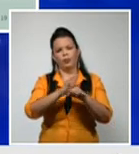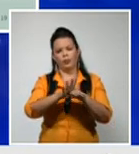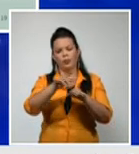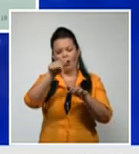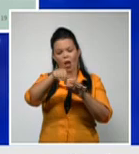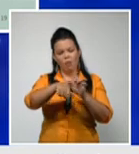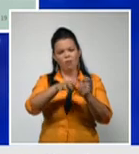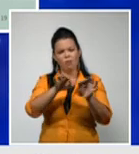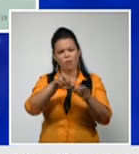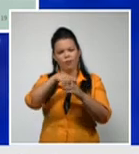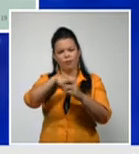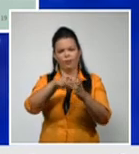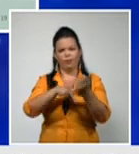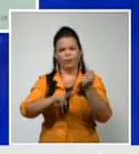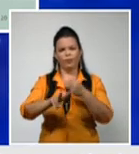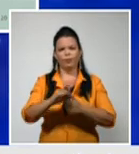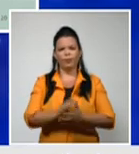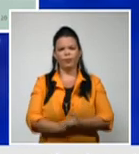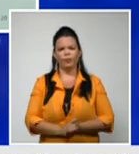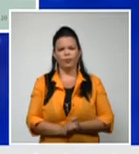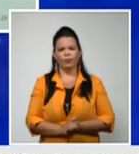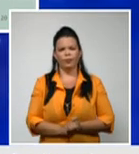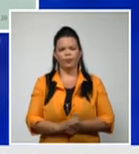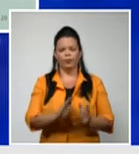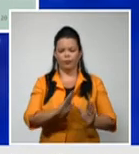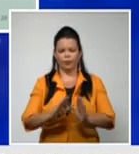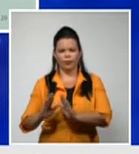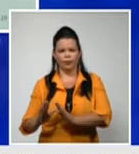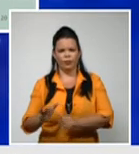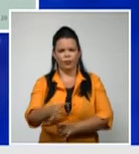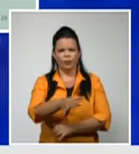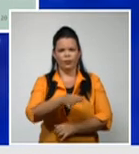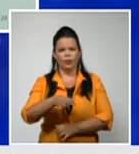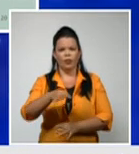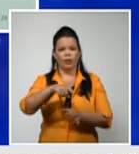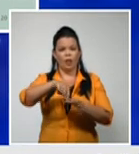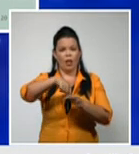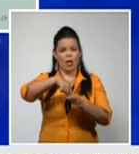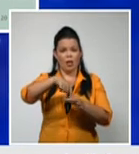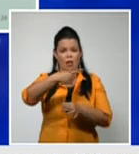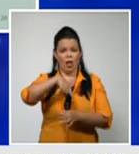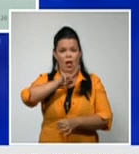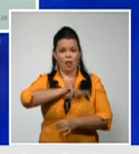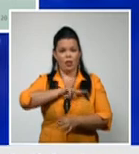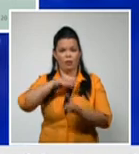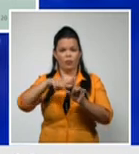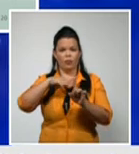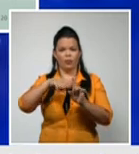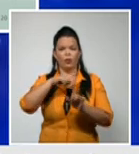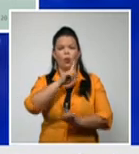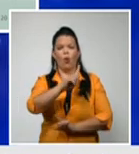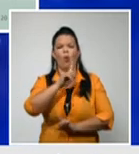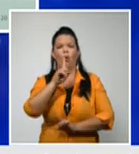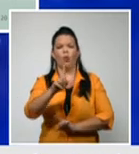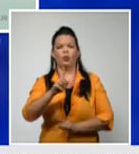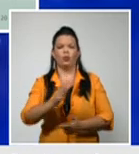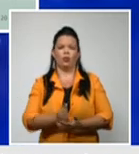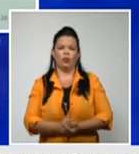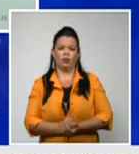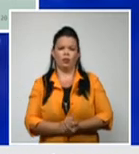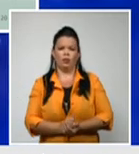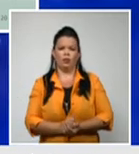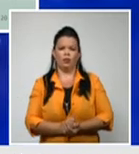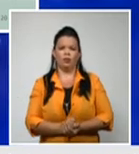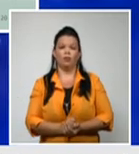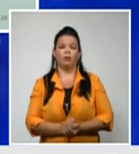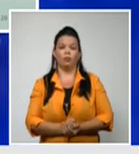territorio. El municipio Isla de la Juventud confirma ayer 11 casos autóctonos, cifra elevada,